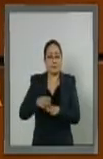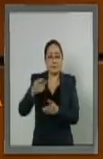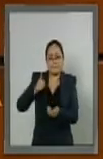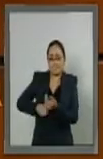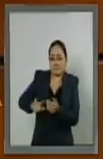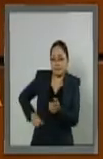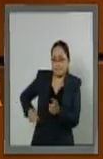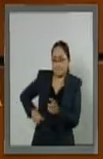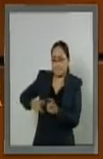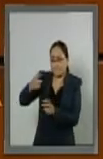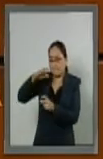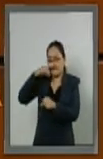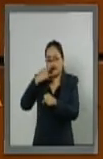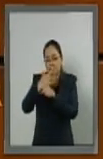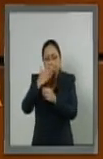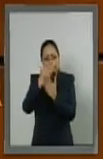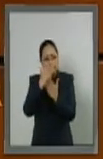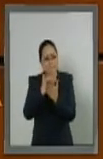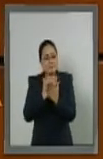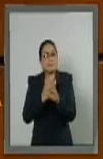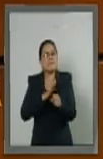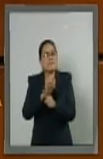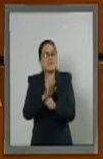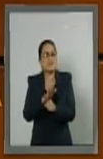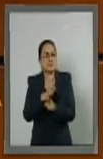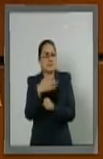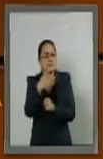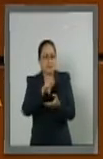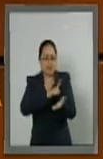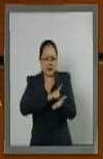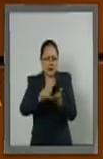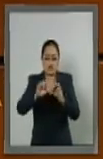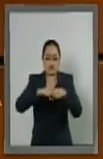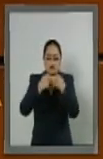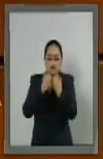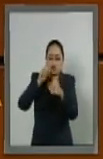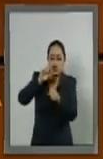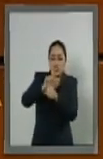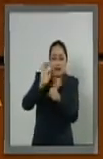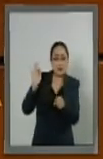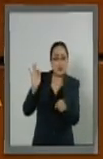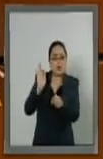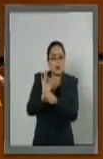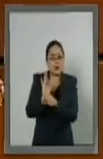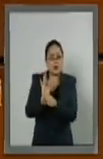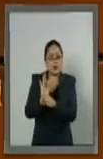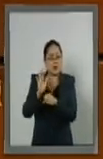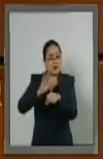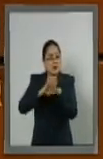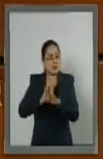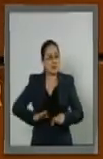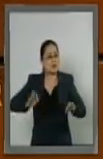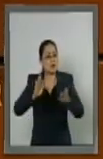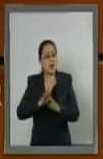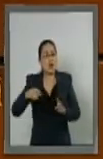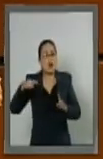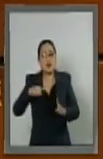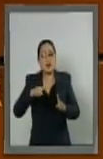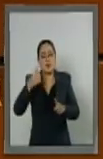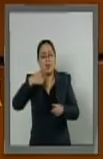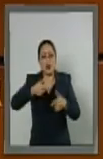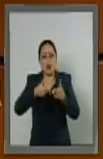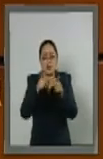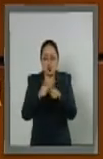Estado mexicano es la protección de los derechos sociales, en especial énfasis en los relativos a los